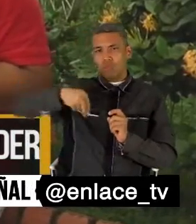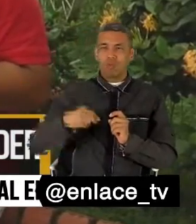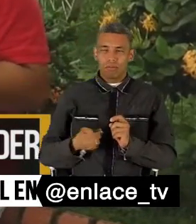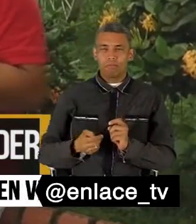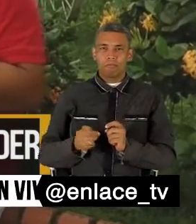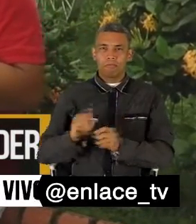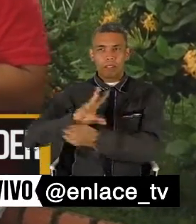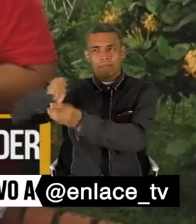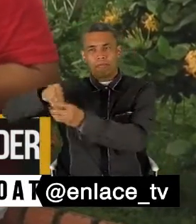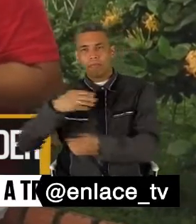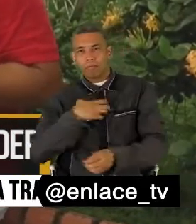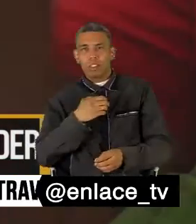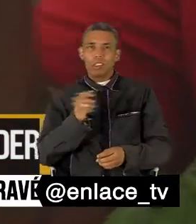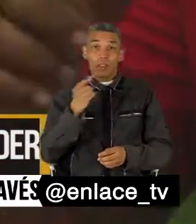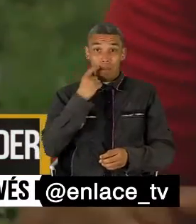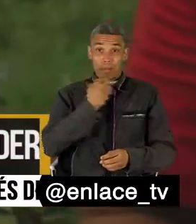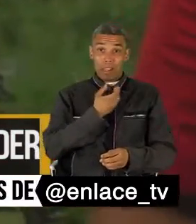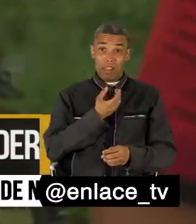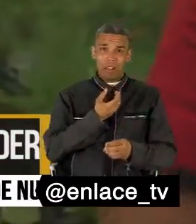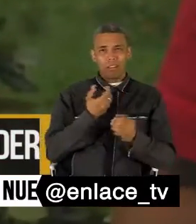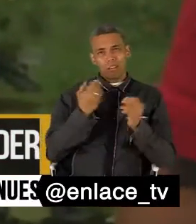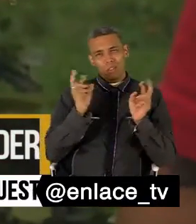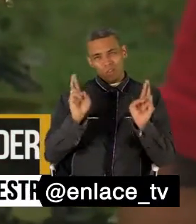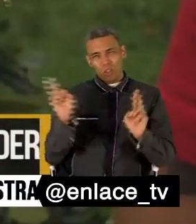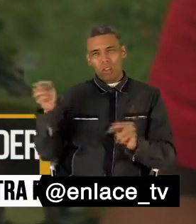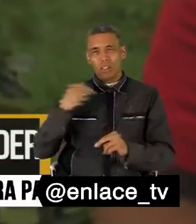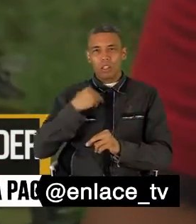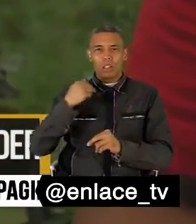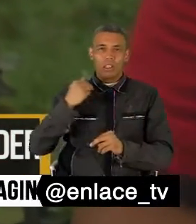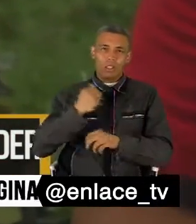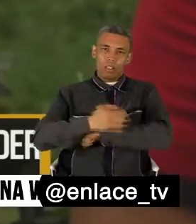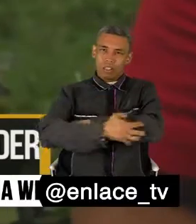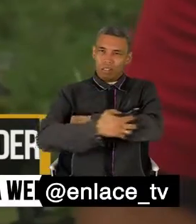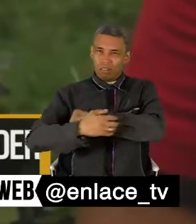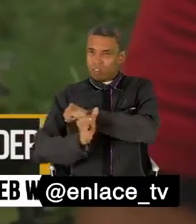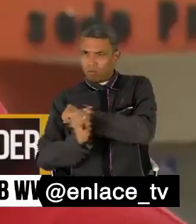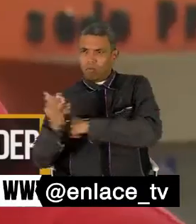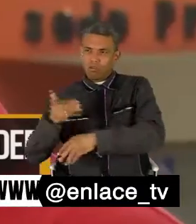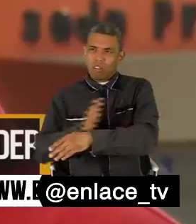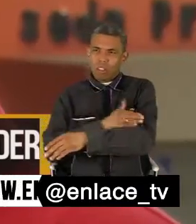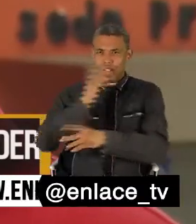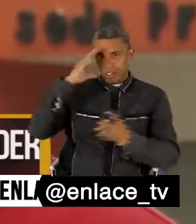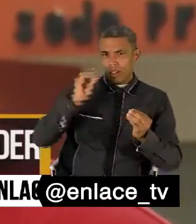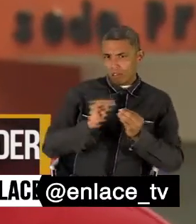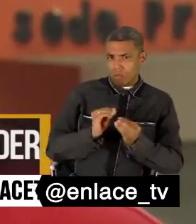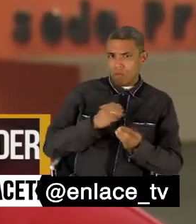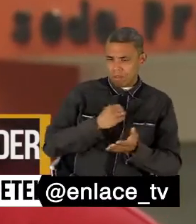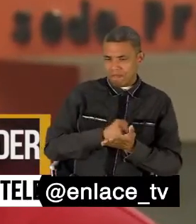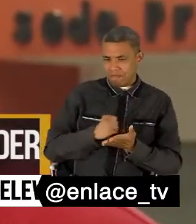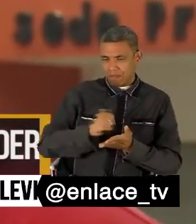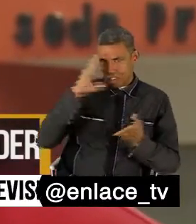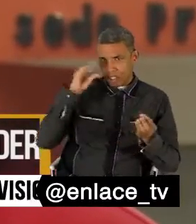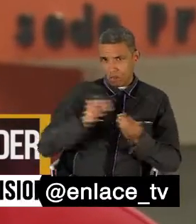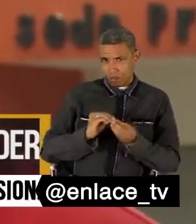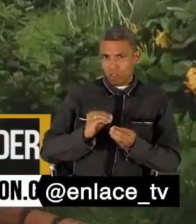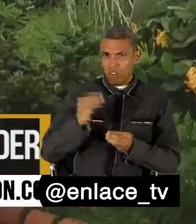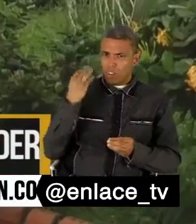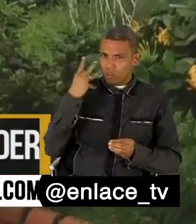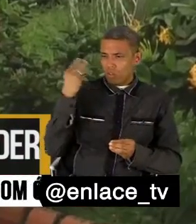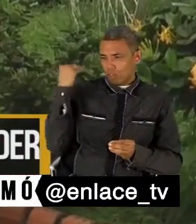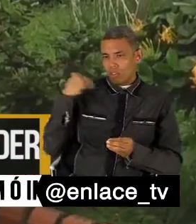esperan que el gobierno local, a través del INDERVA, les cumplan con los apoyos económicos establecidos en el Comité de Motovelocidad conformado hace algunos días